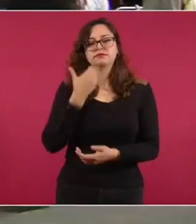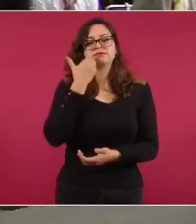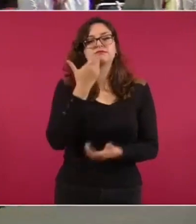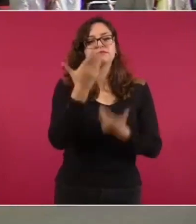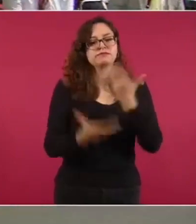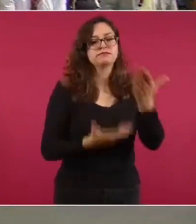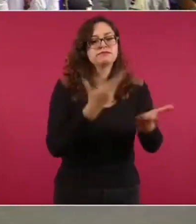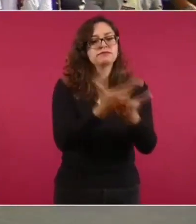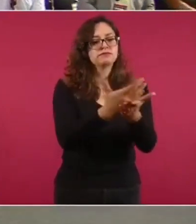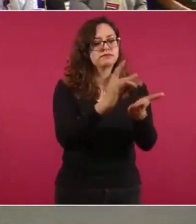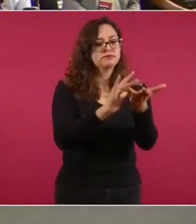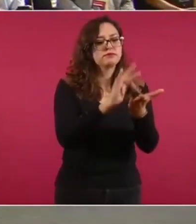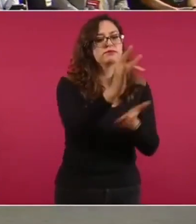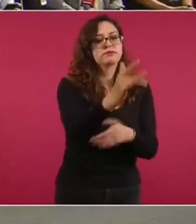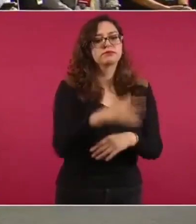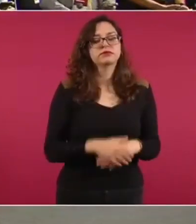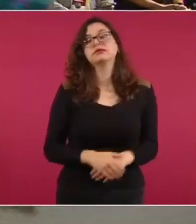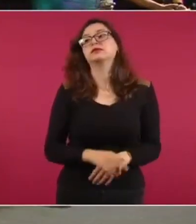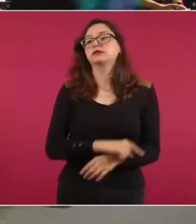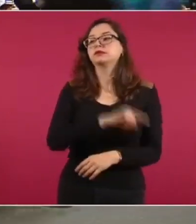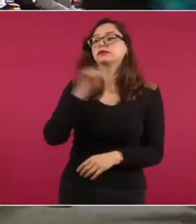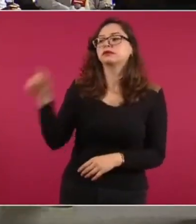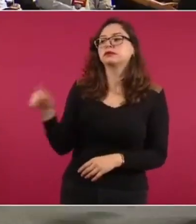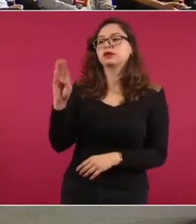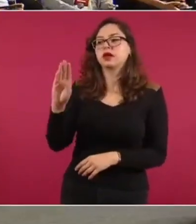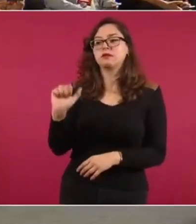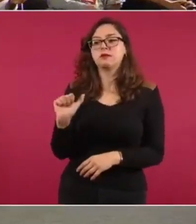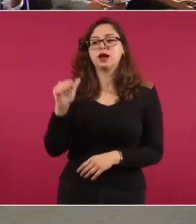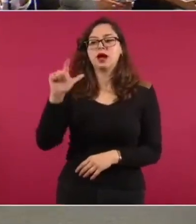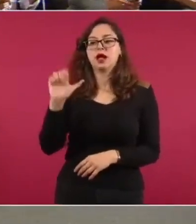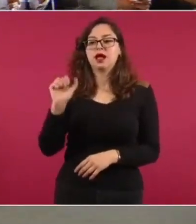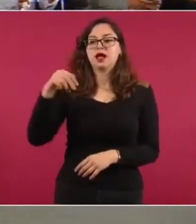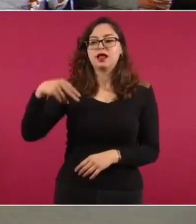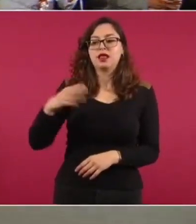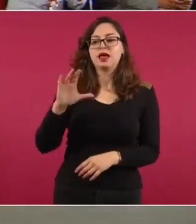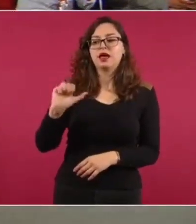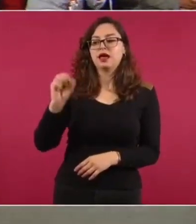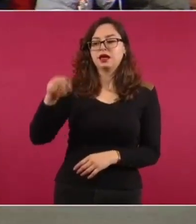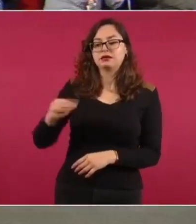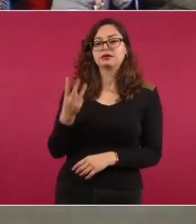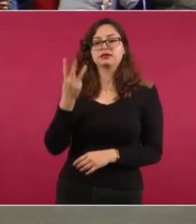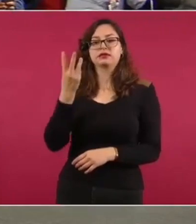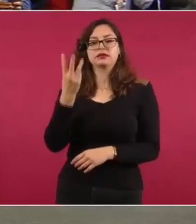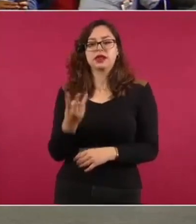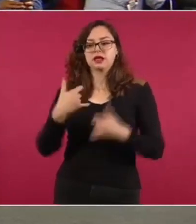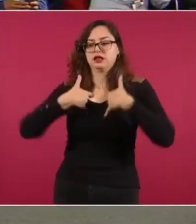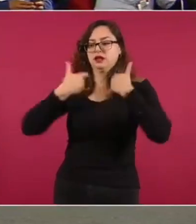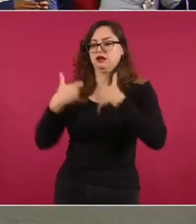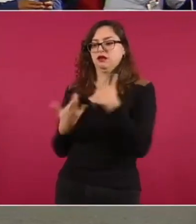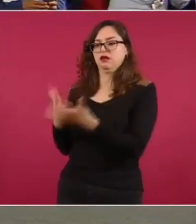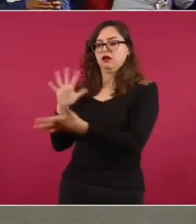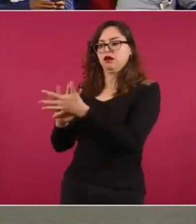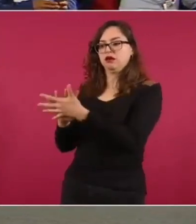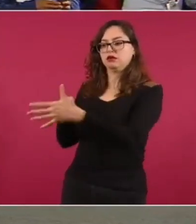son los 3 jóvenes de Balancán que estaban detenidos injustamente. Sí. Rosa Isela hizo toda la gestión,